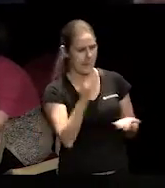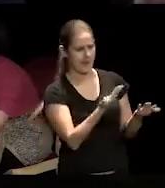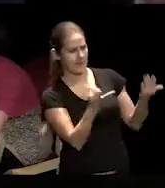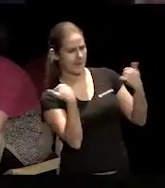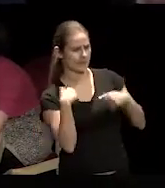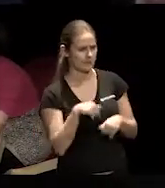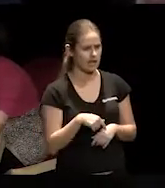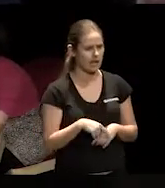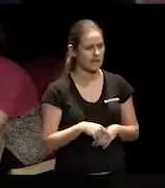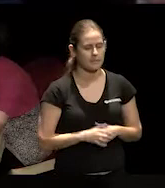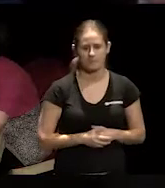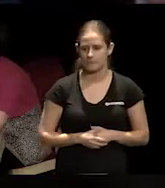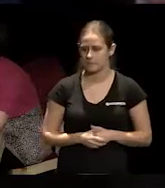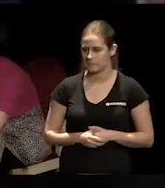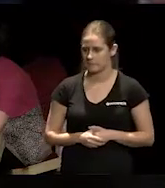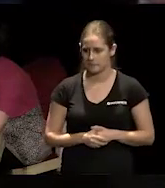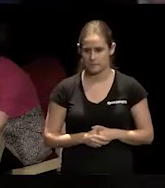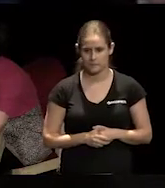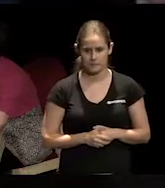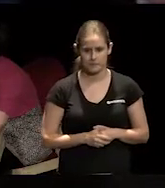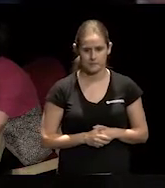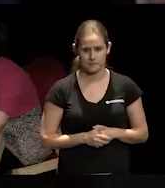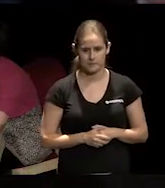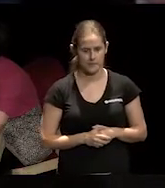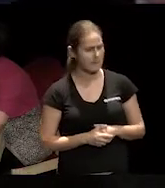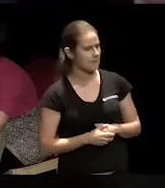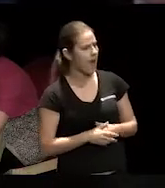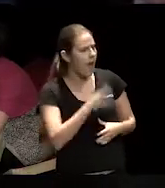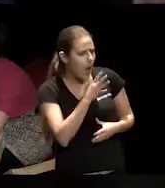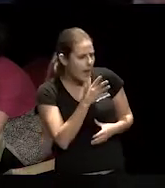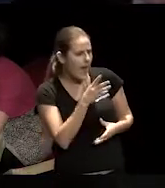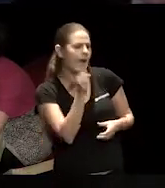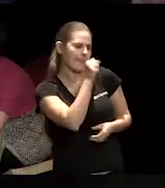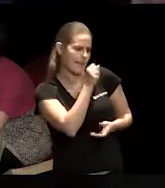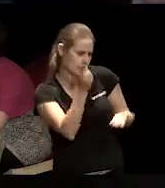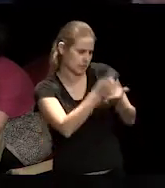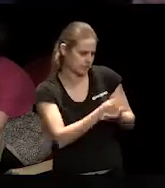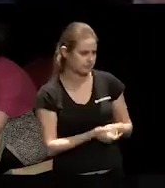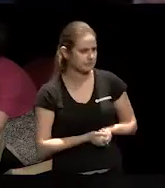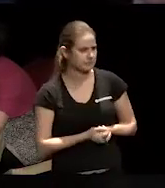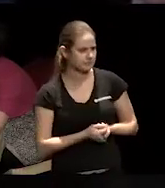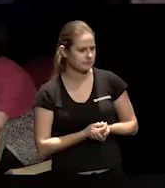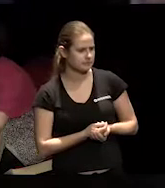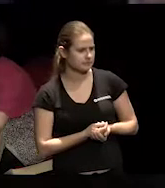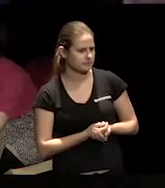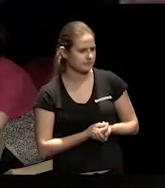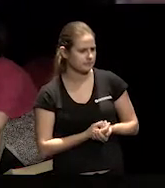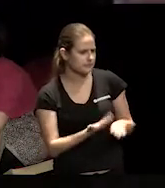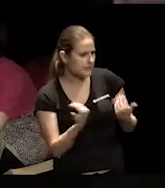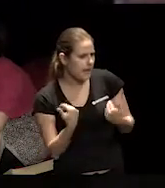Sí, tranquila. Vamos a cantar entonces. ¿Qué vamos a cantar?